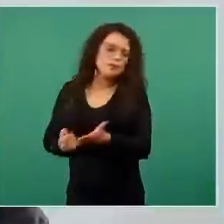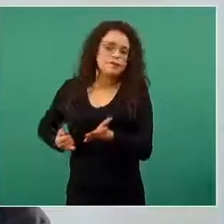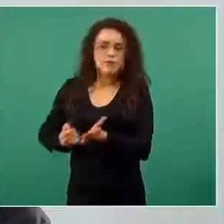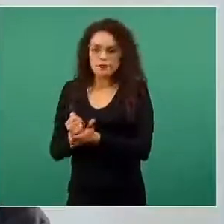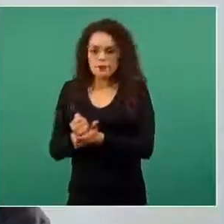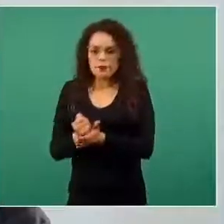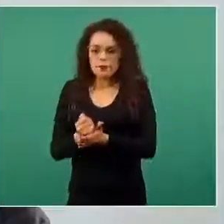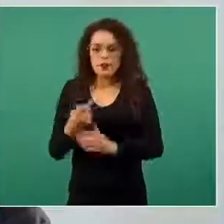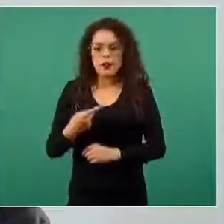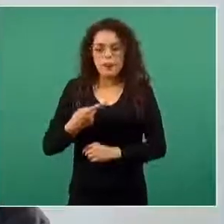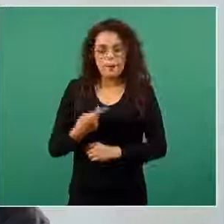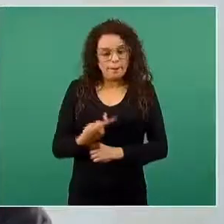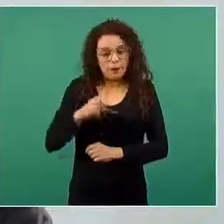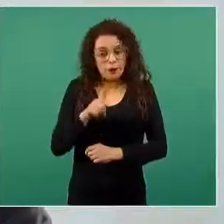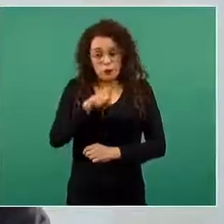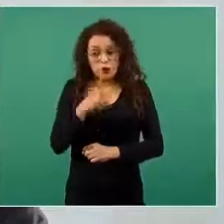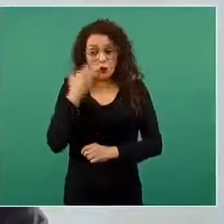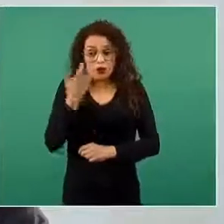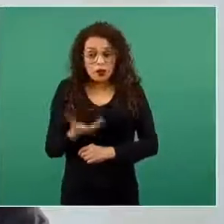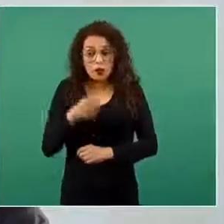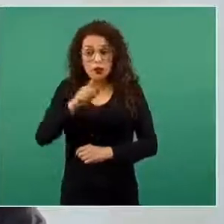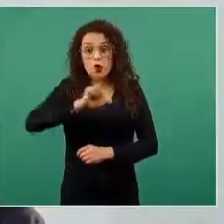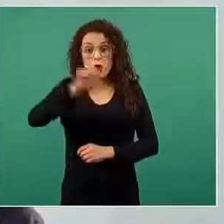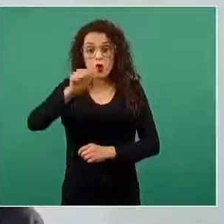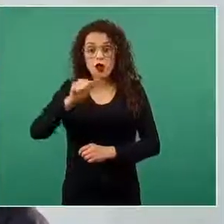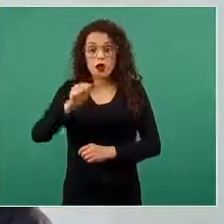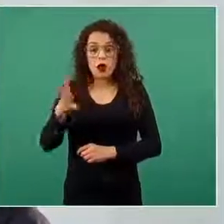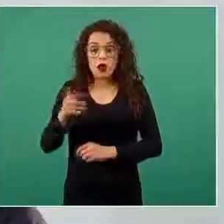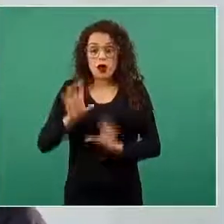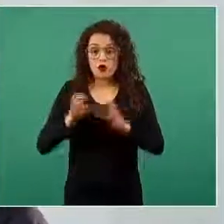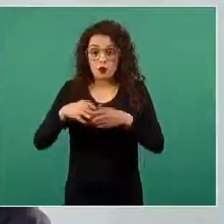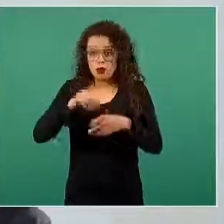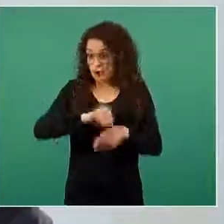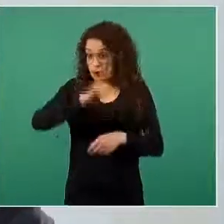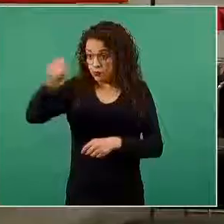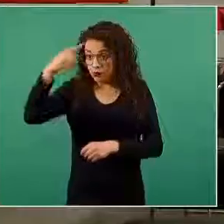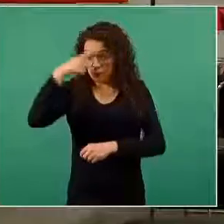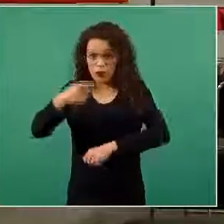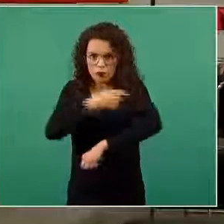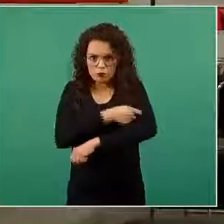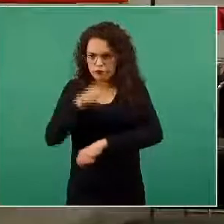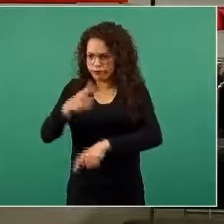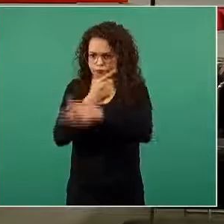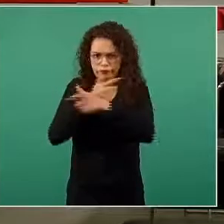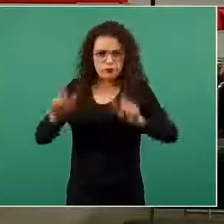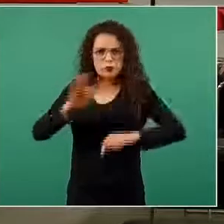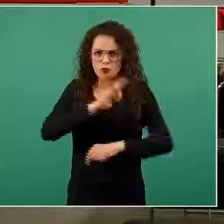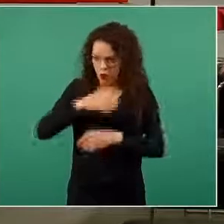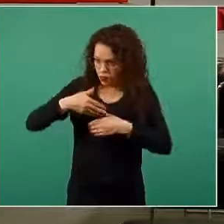decisión de esa comunidad, si tú te quieres trasladar a otra comunidad a recibir la vacuna, eres totalmente libre de hacerlo.